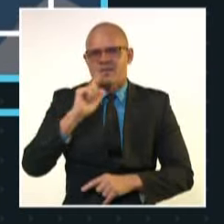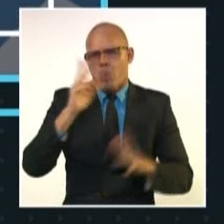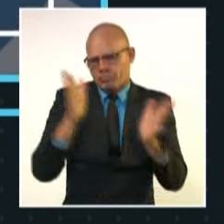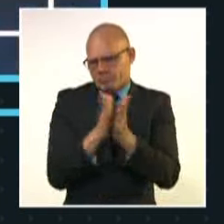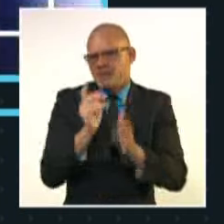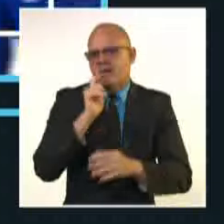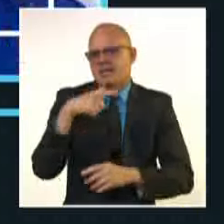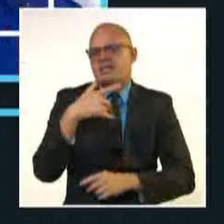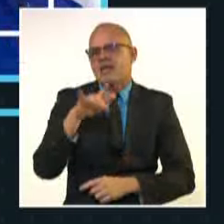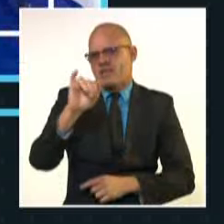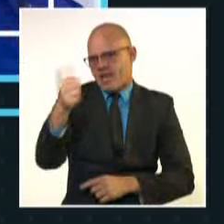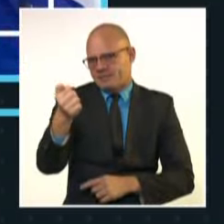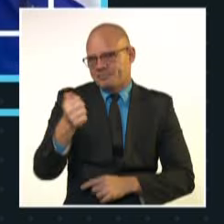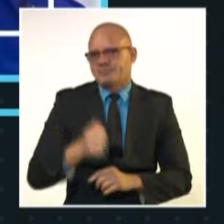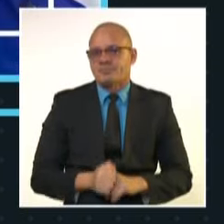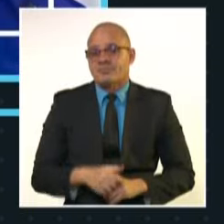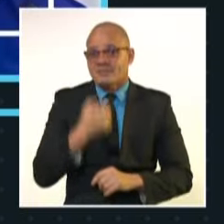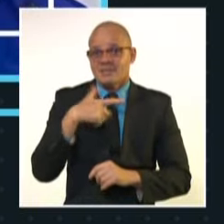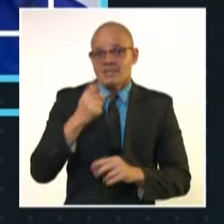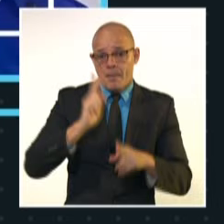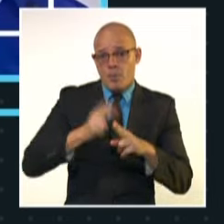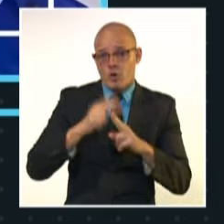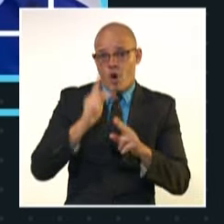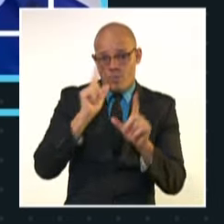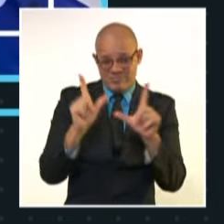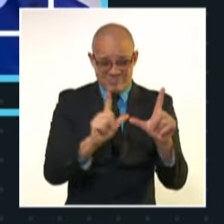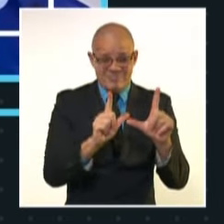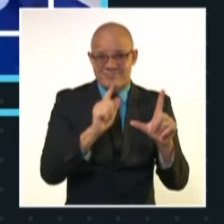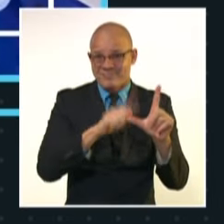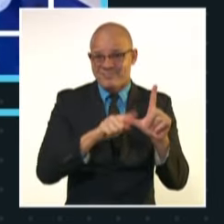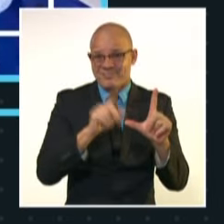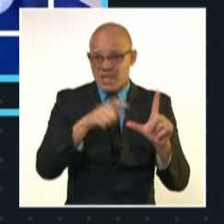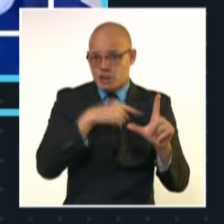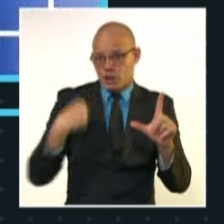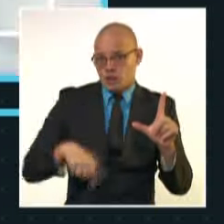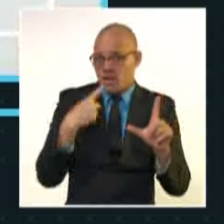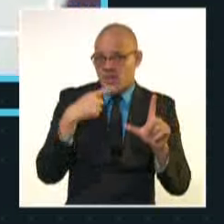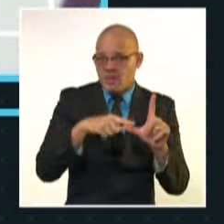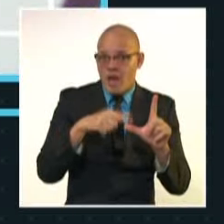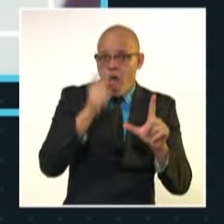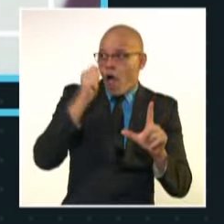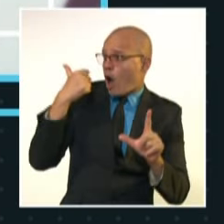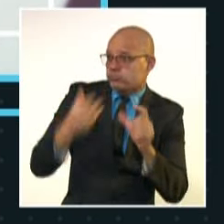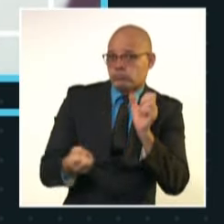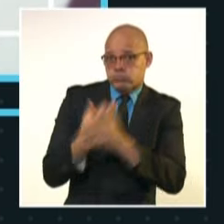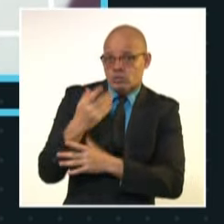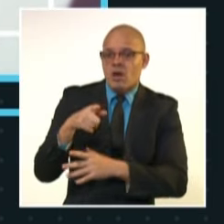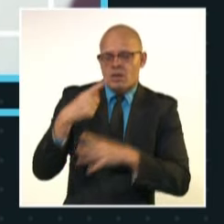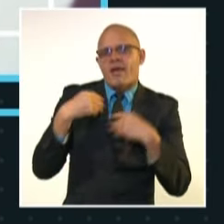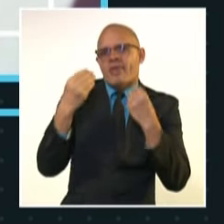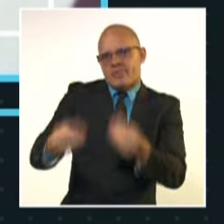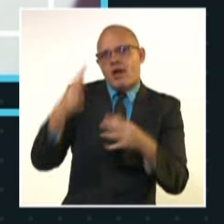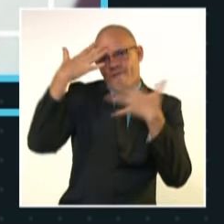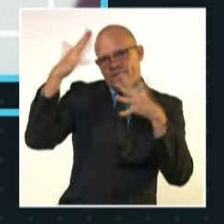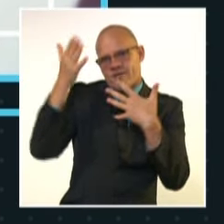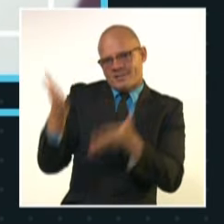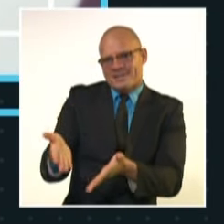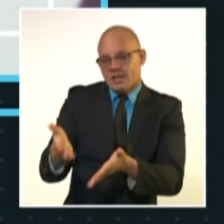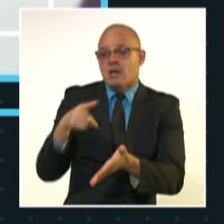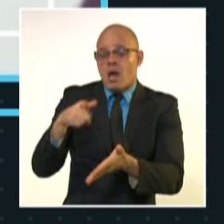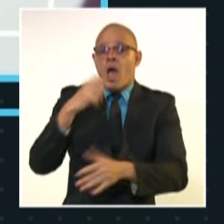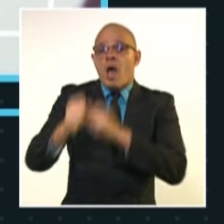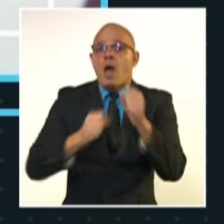auge de DeepSeek, por ejemplo, hizo que su creador también estuviera entre las personalidades relevantes, según Nature, por el desarrollo de modelos de